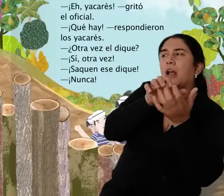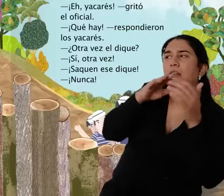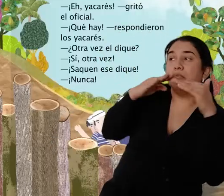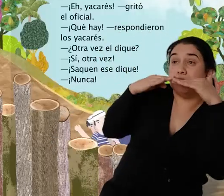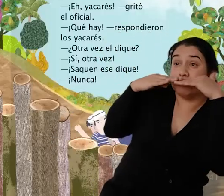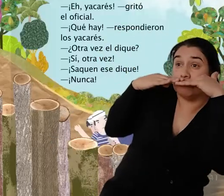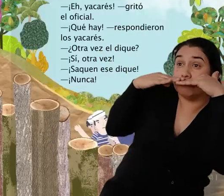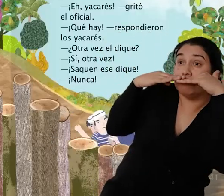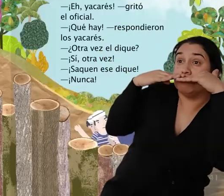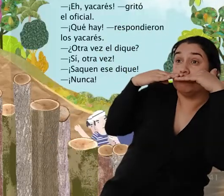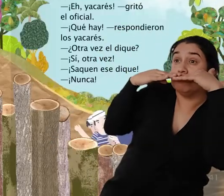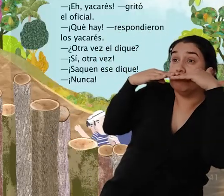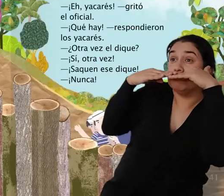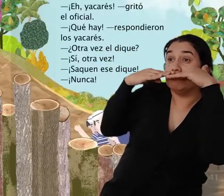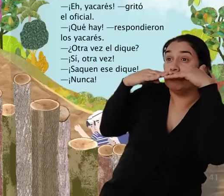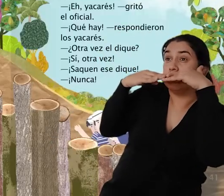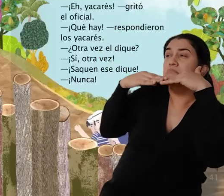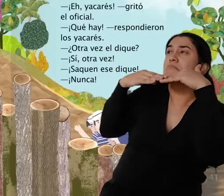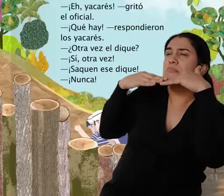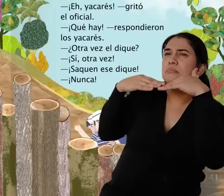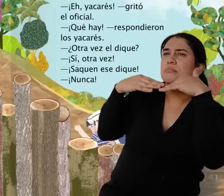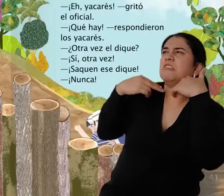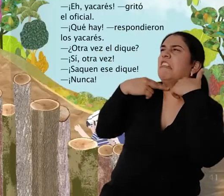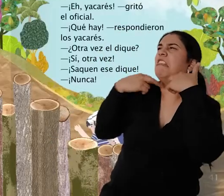troncos y asomaron la cabeza del otro lado.